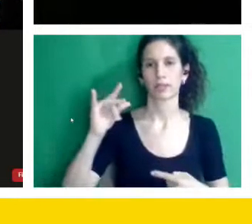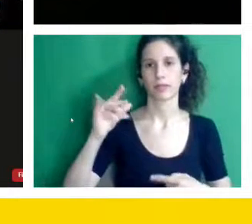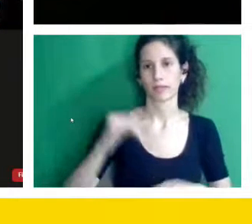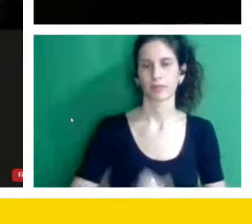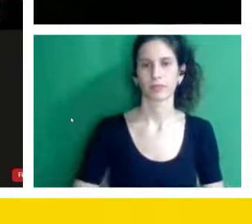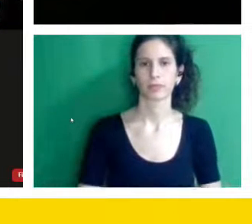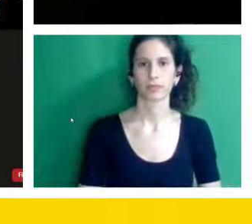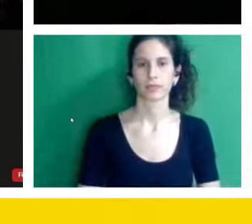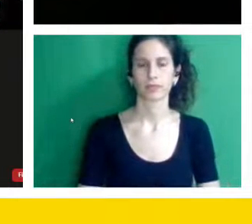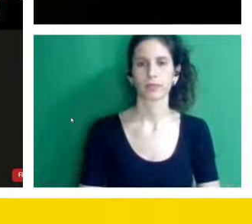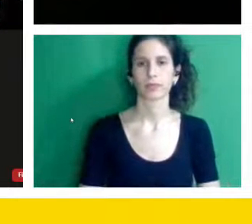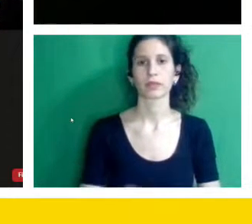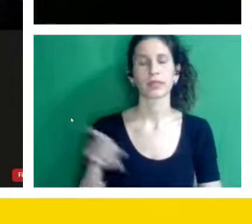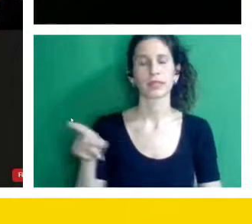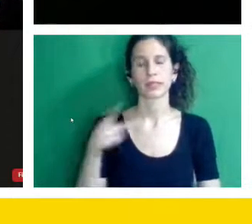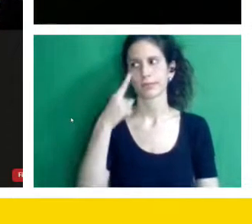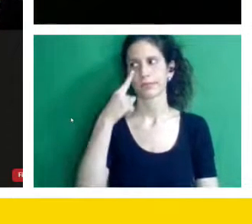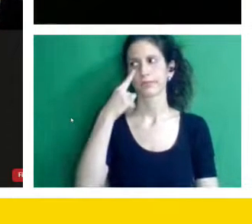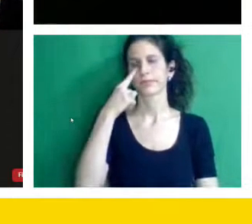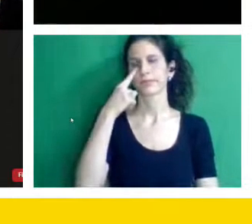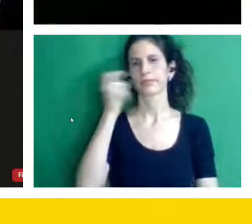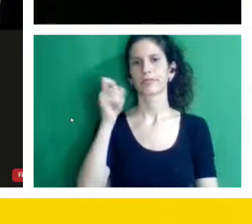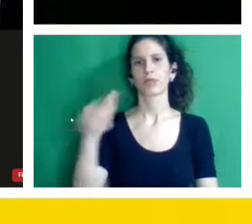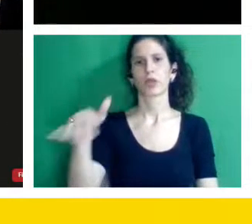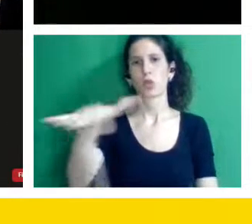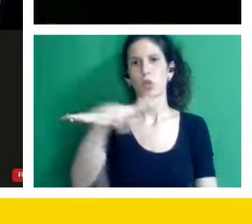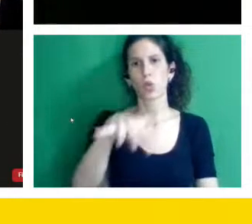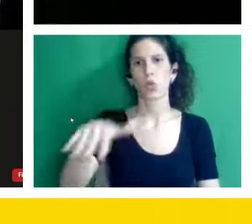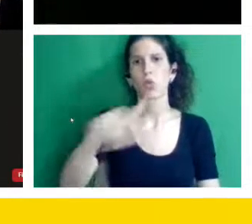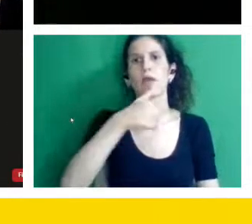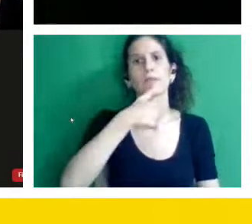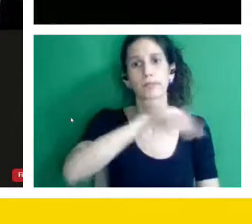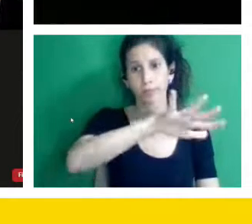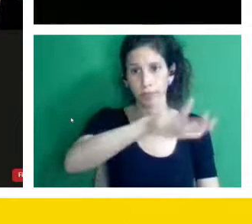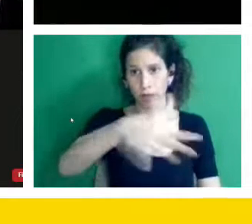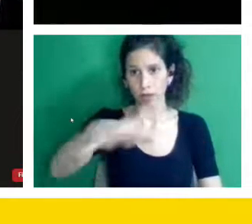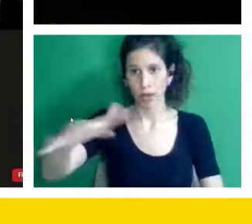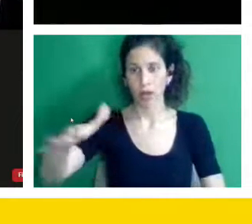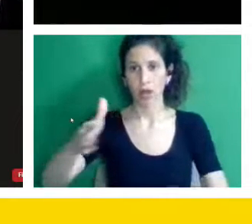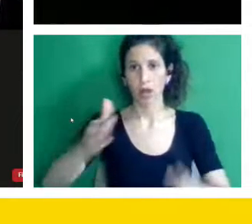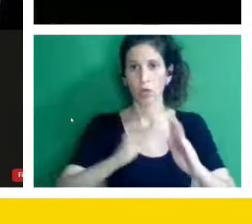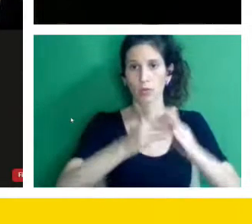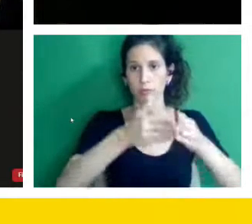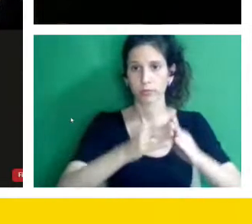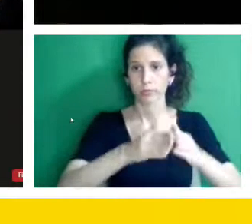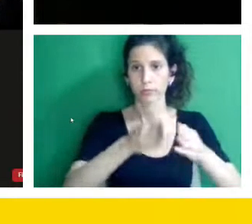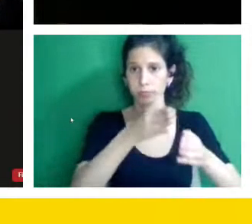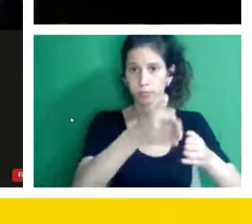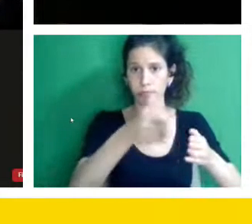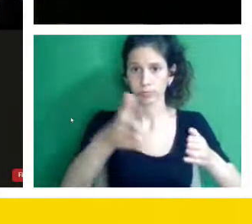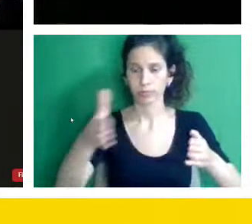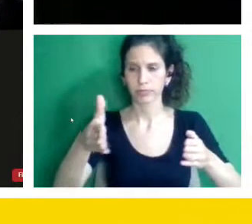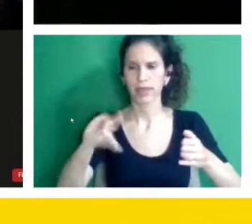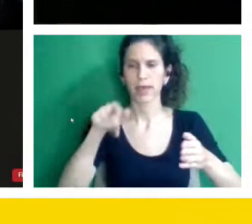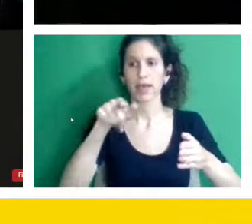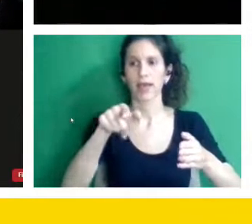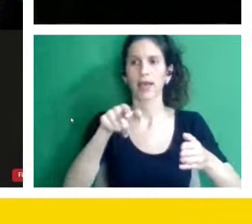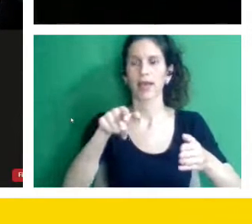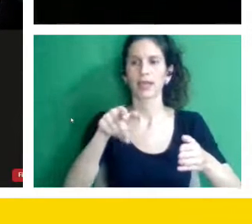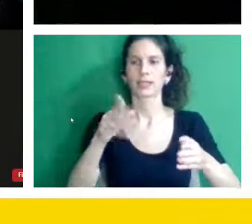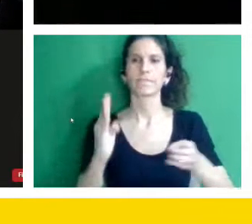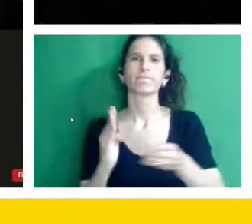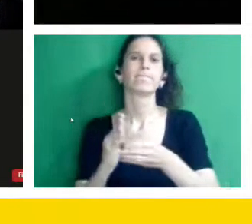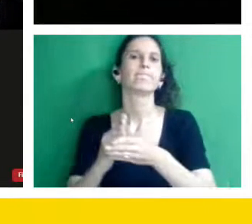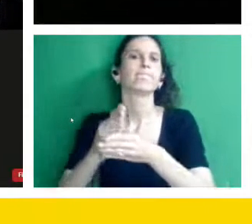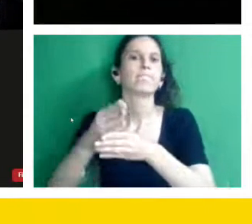vimos de mayor complicación, porque una estación fluvial, el acceso es no solamente